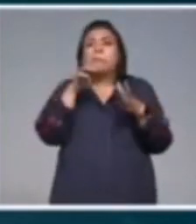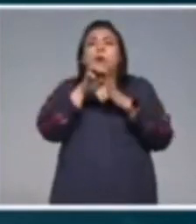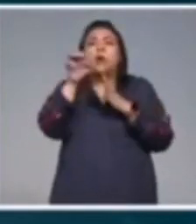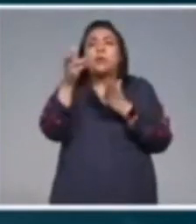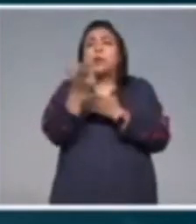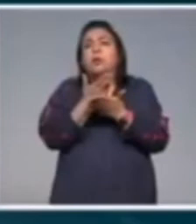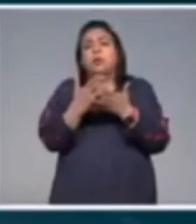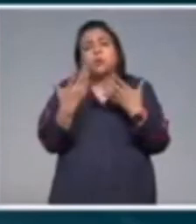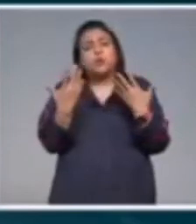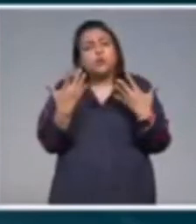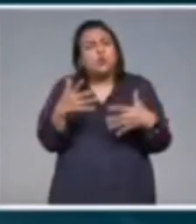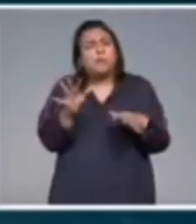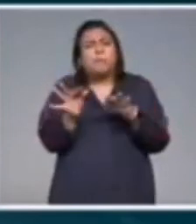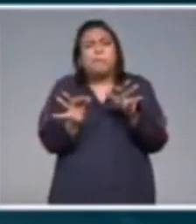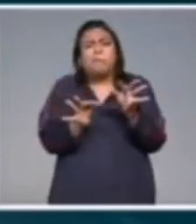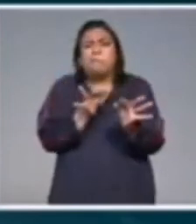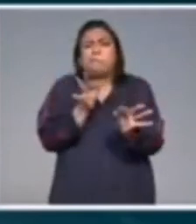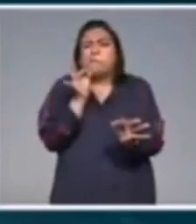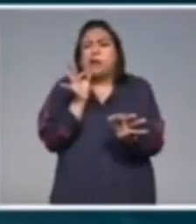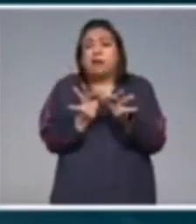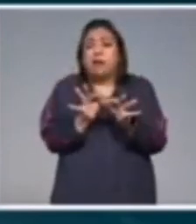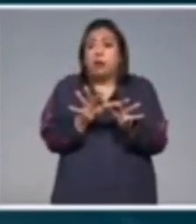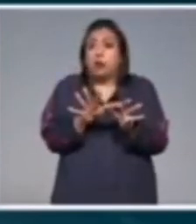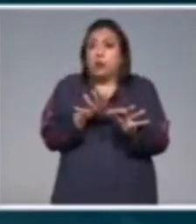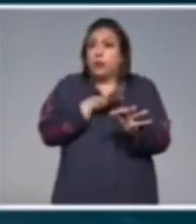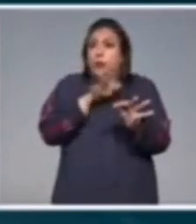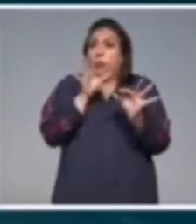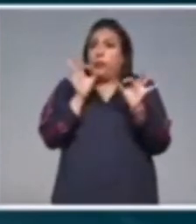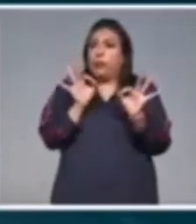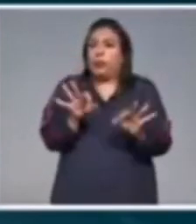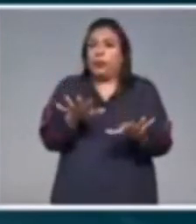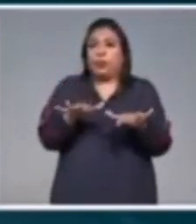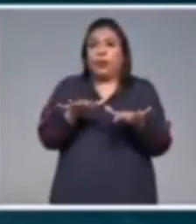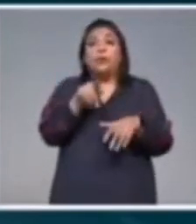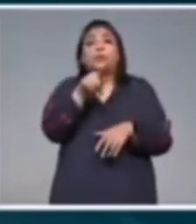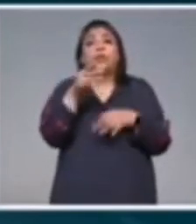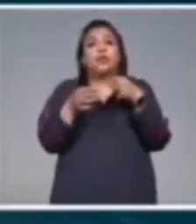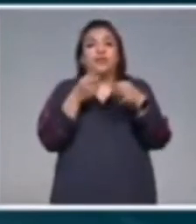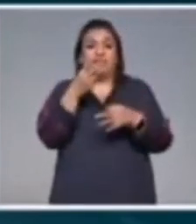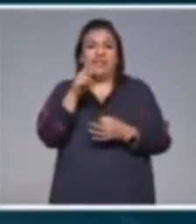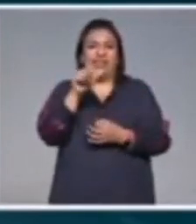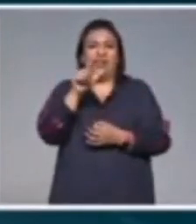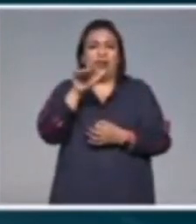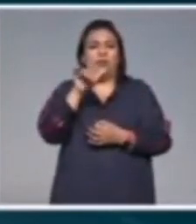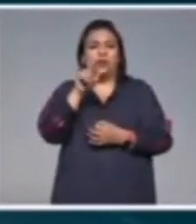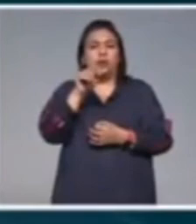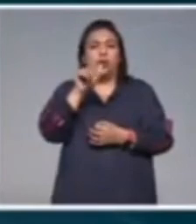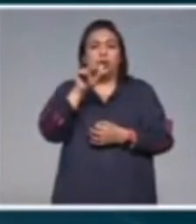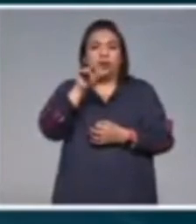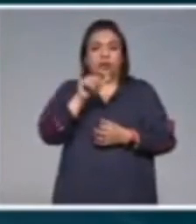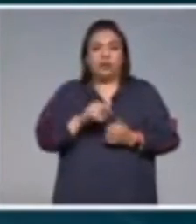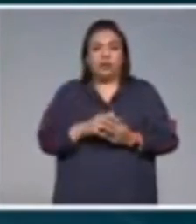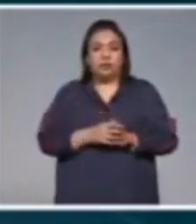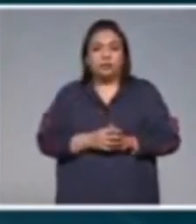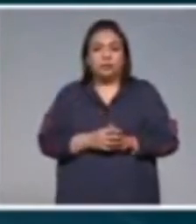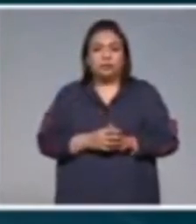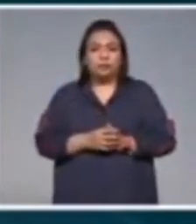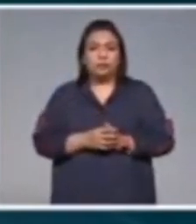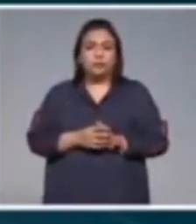es de una perfección impresionante. Noticias 22, Alberto Aranda.